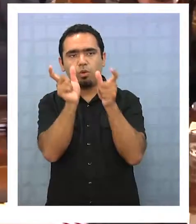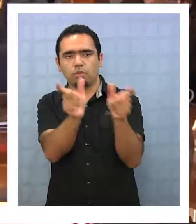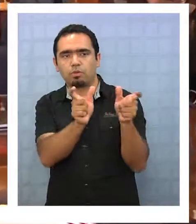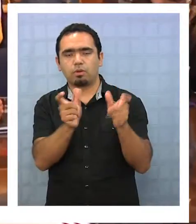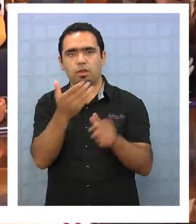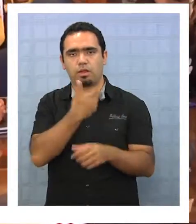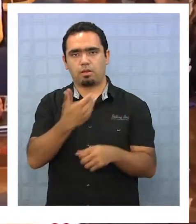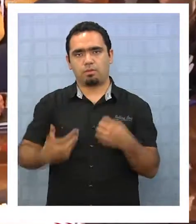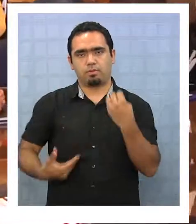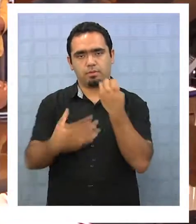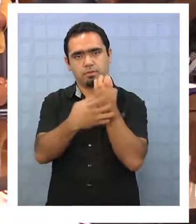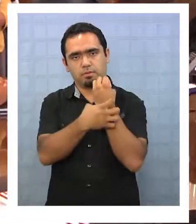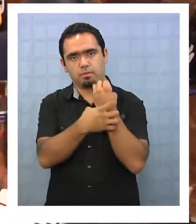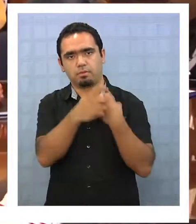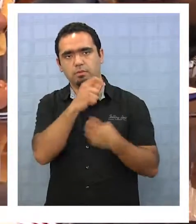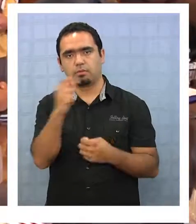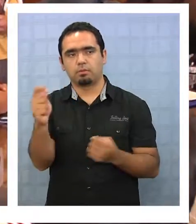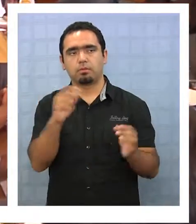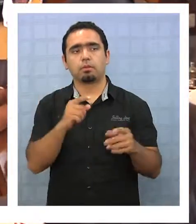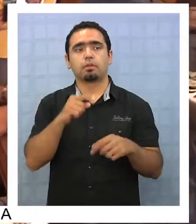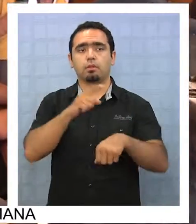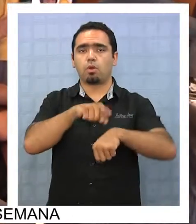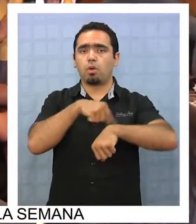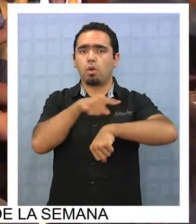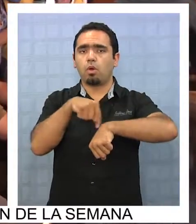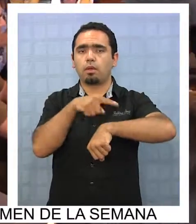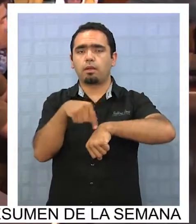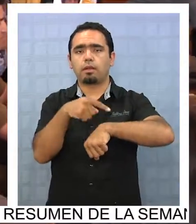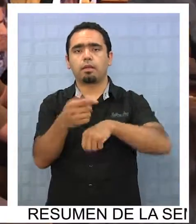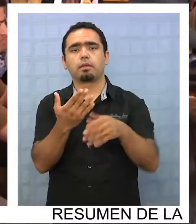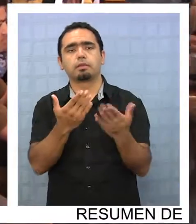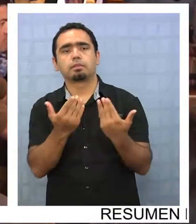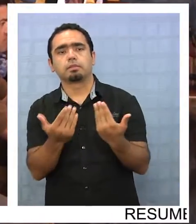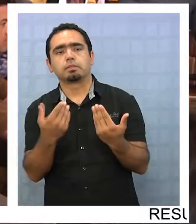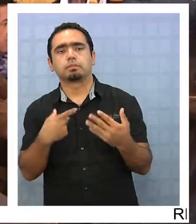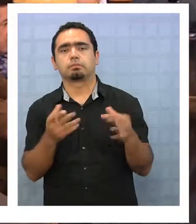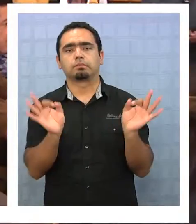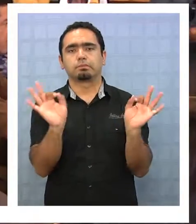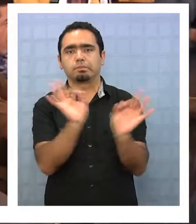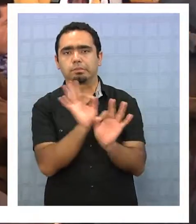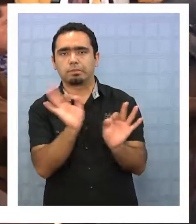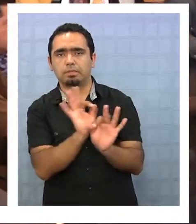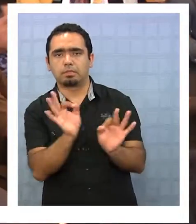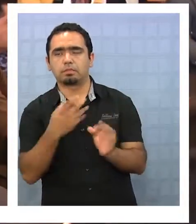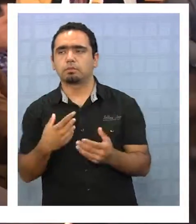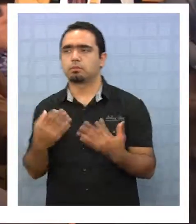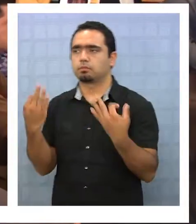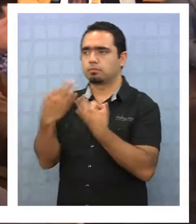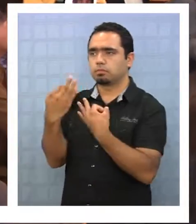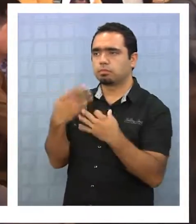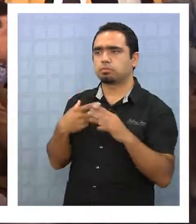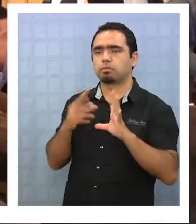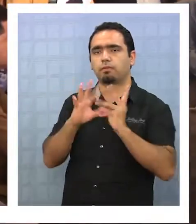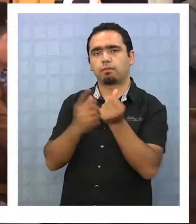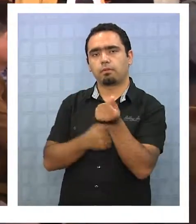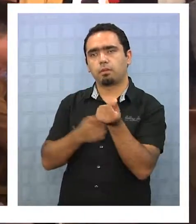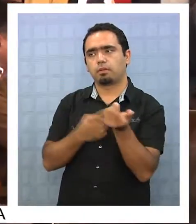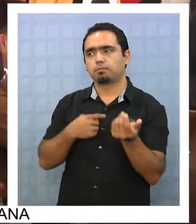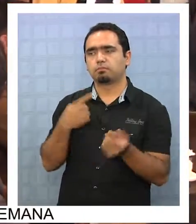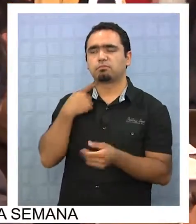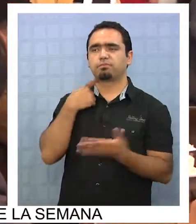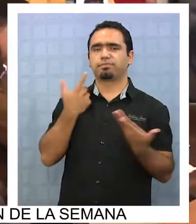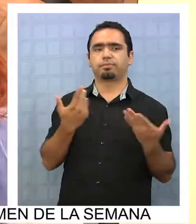del gobierno regional. Tras varias horas de espera, la explicación dejó a los familiares con un sabor a nada. Ella